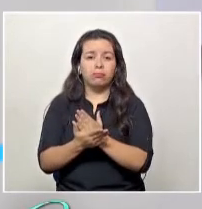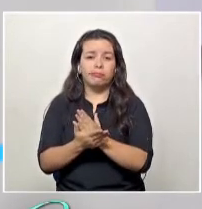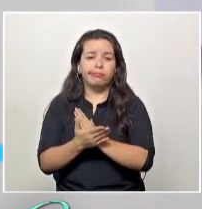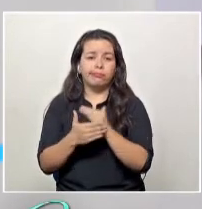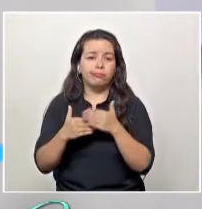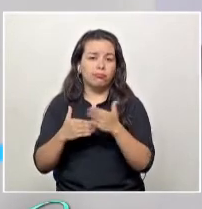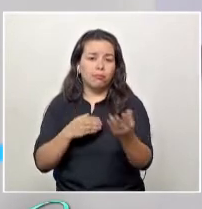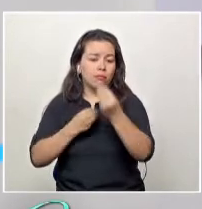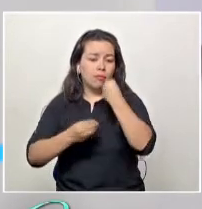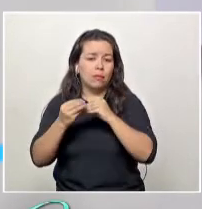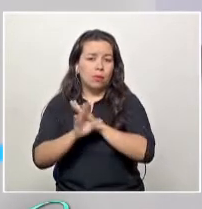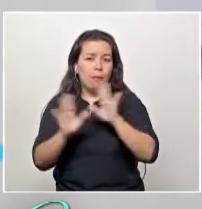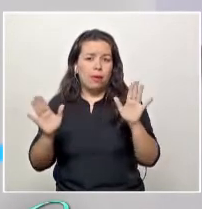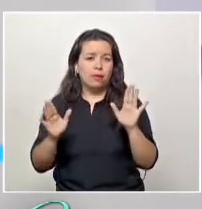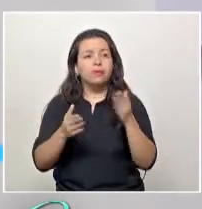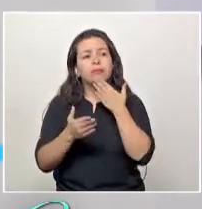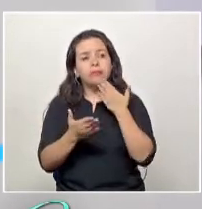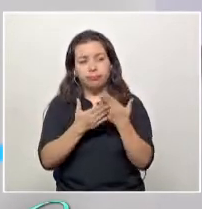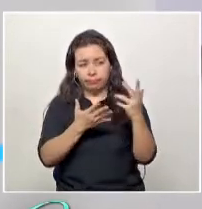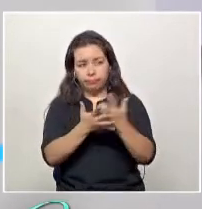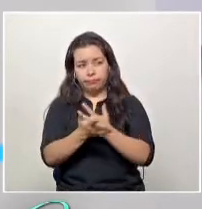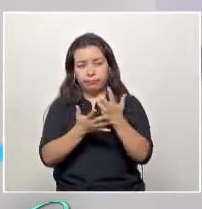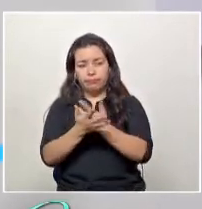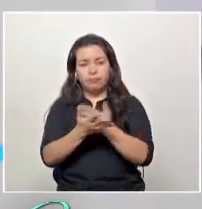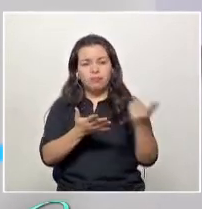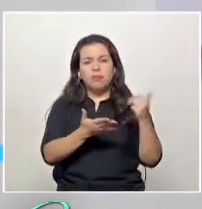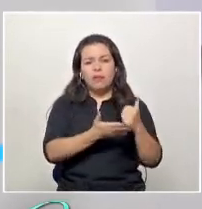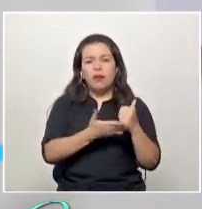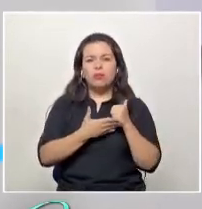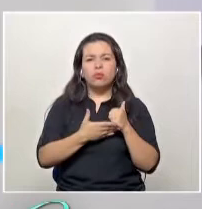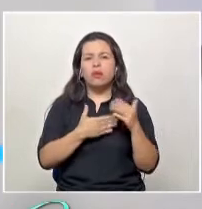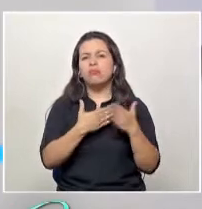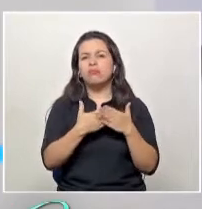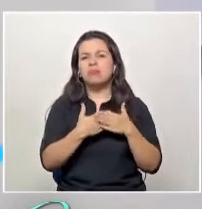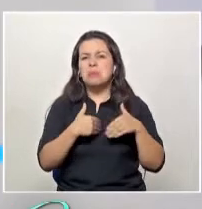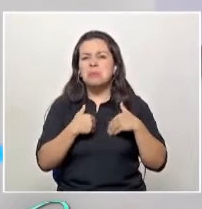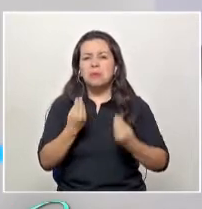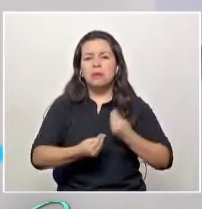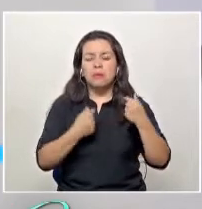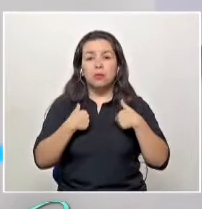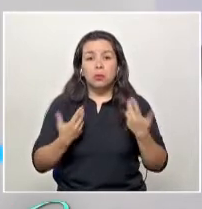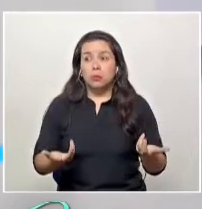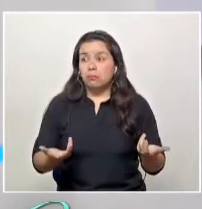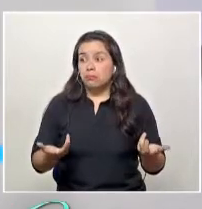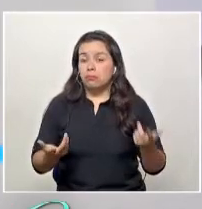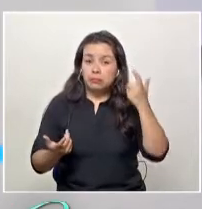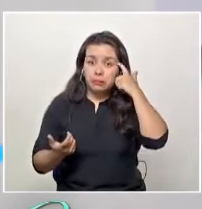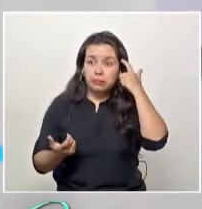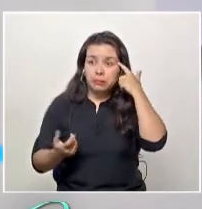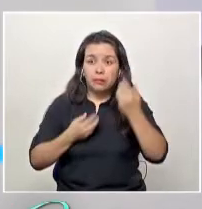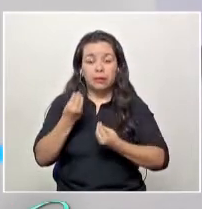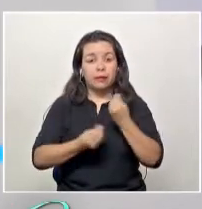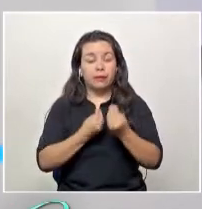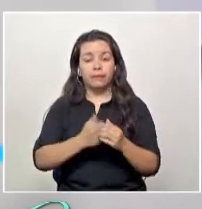esa dieta. Le agradezco mucho que me dé una ayuda, una colaboración en esto, porque estoy pensando qué debo hacer. Ok,